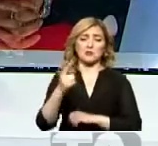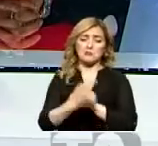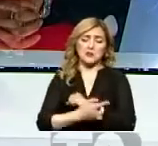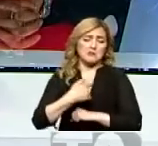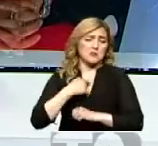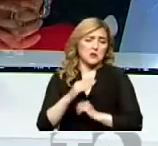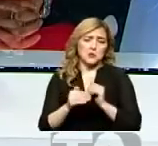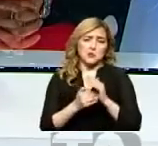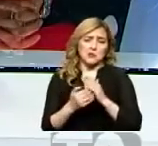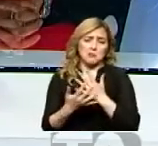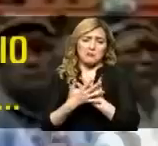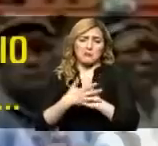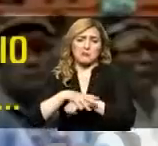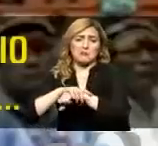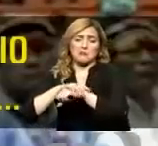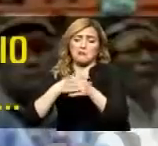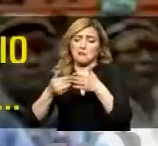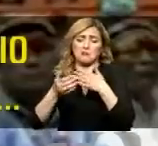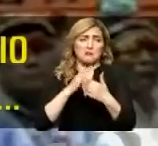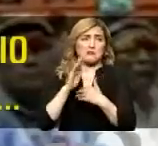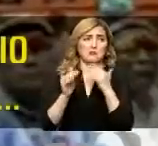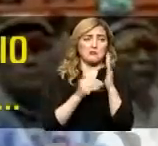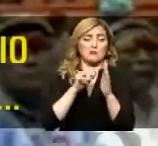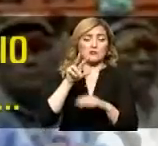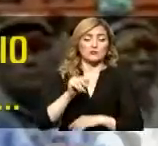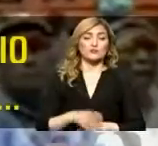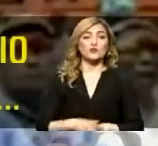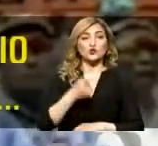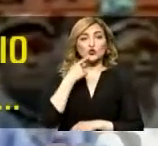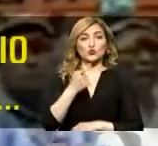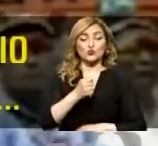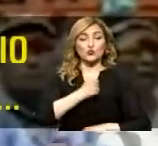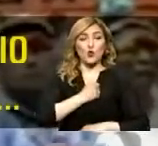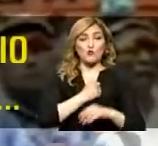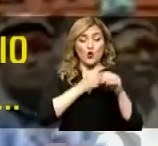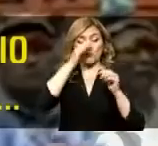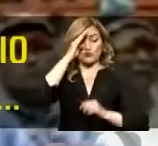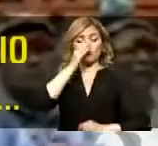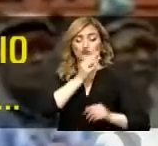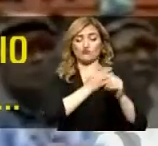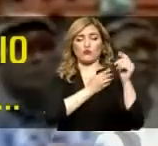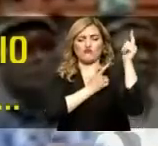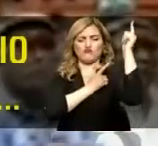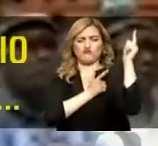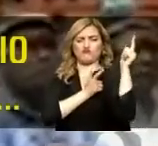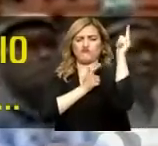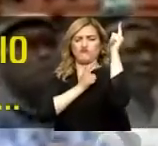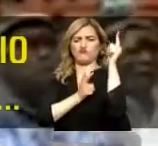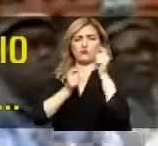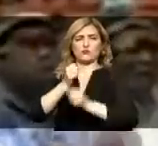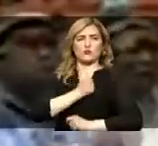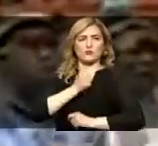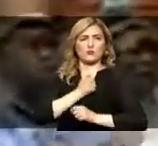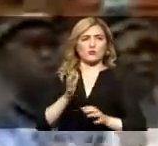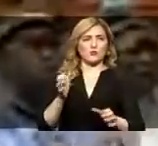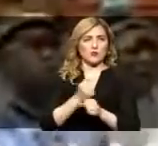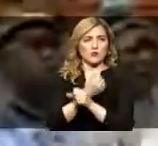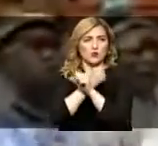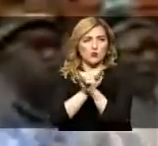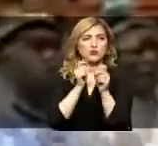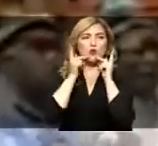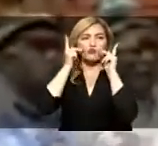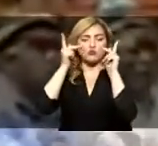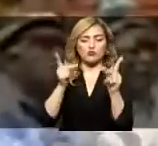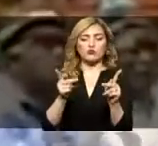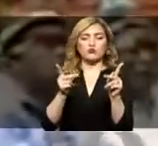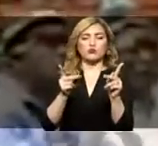con esta noticia. Tenemos que hacer nuestro propio ejército. Nuestro propio ejército que defienda al